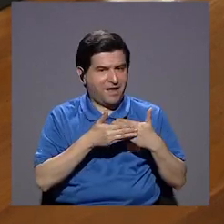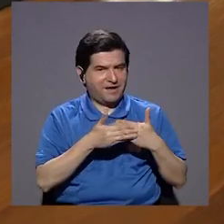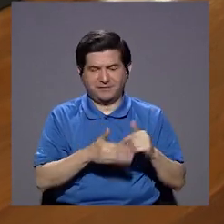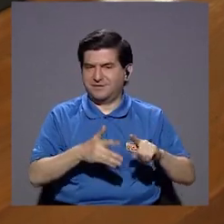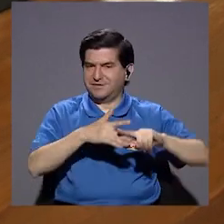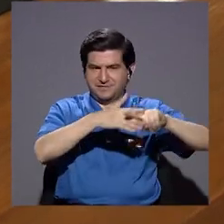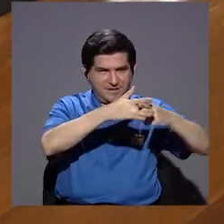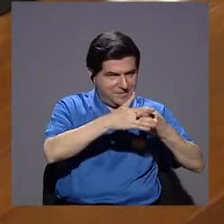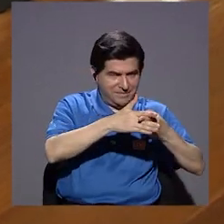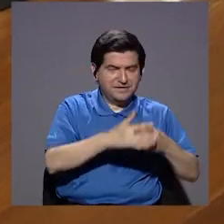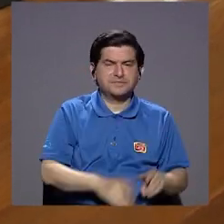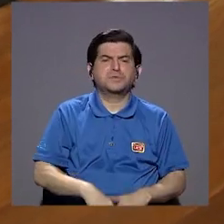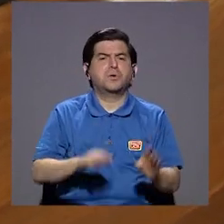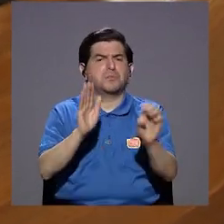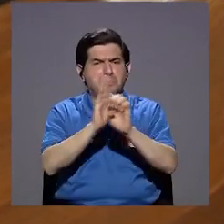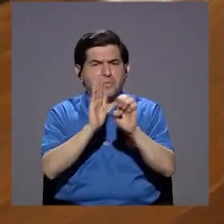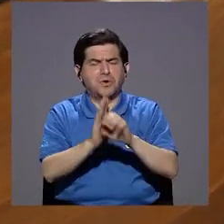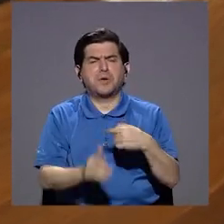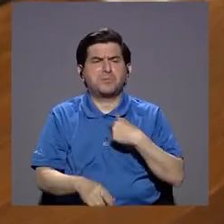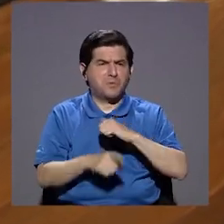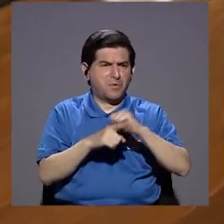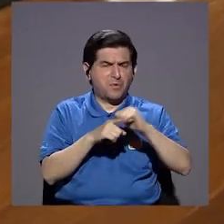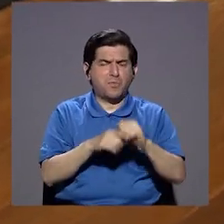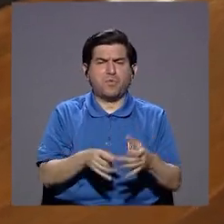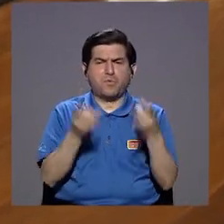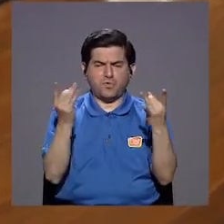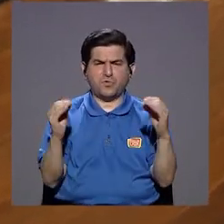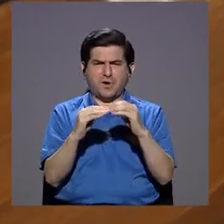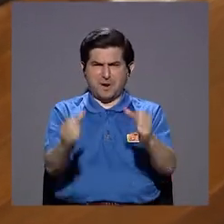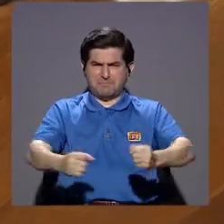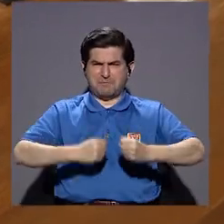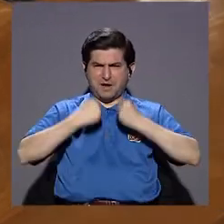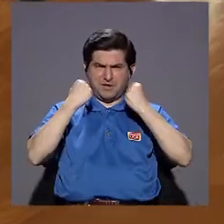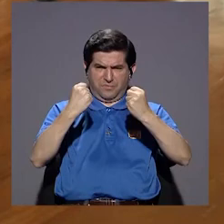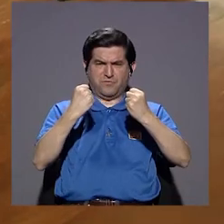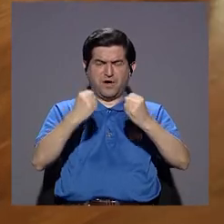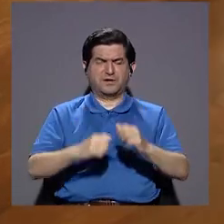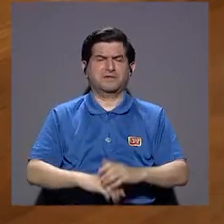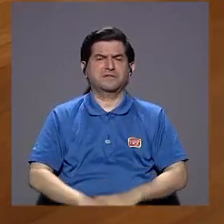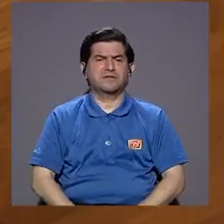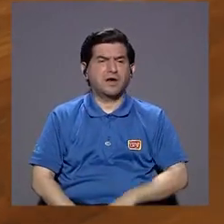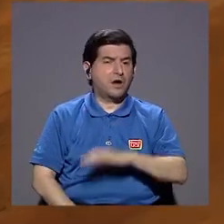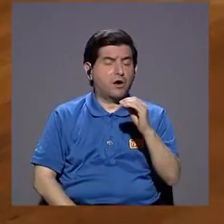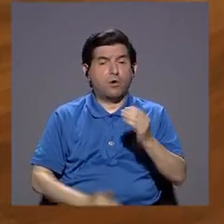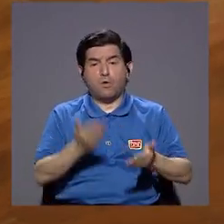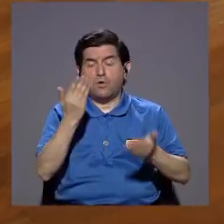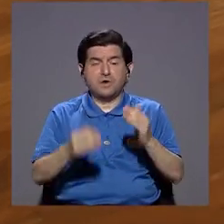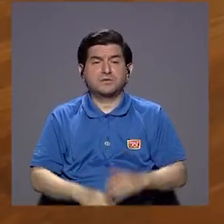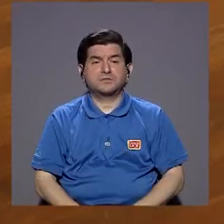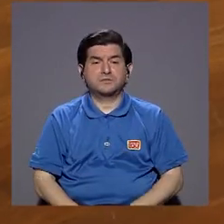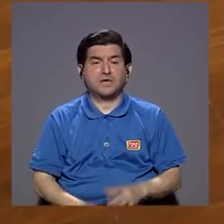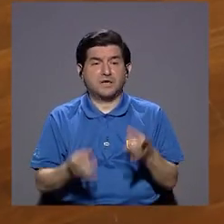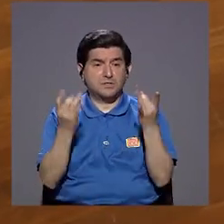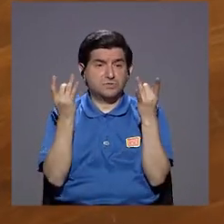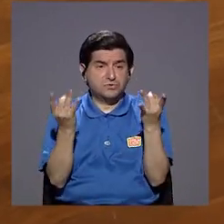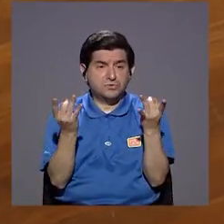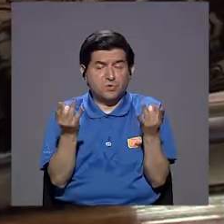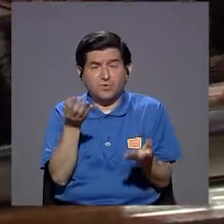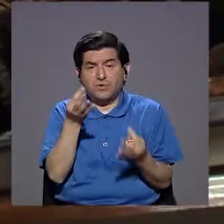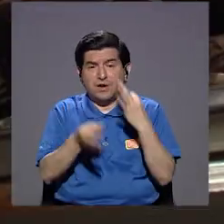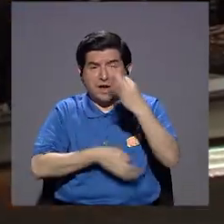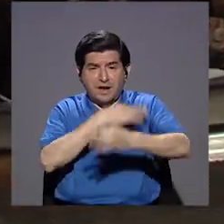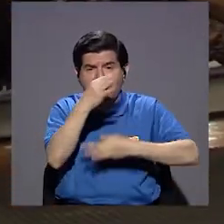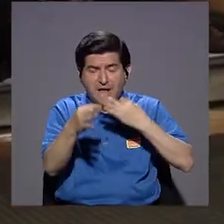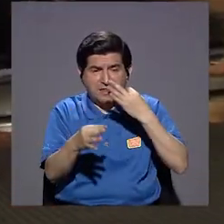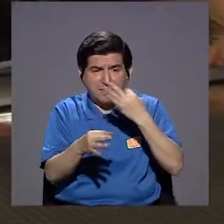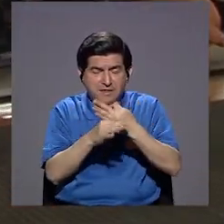al principio, sino, por ejemplo, uno puede practicar un yoga más fuerte, como el Ashtanga, o irse por un yoga que es más